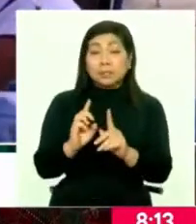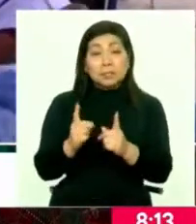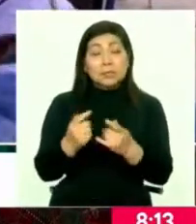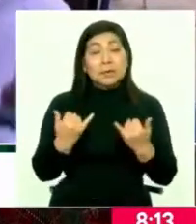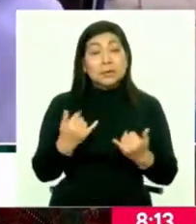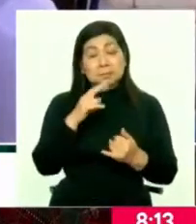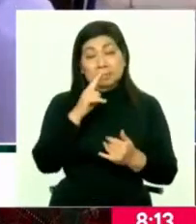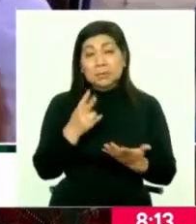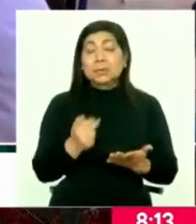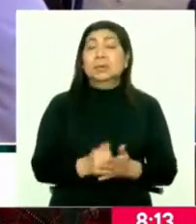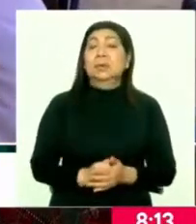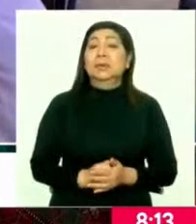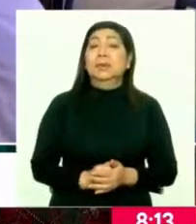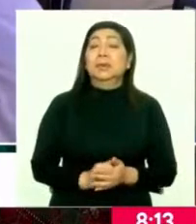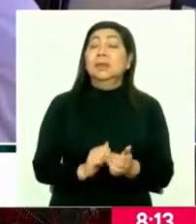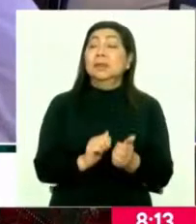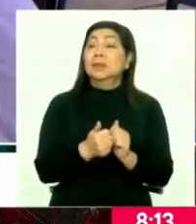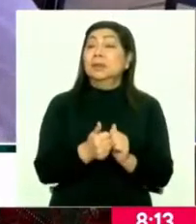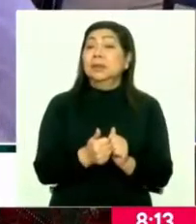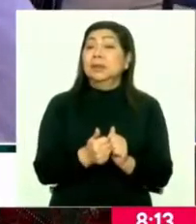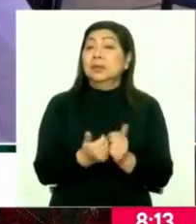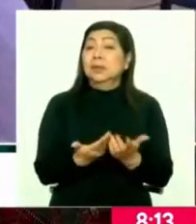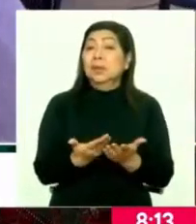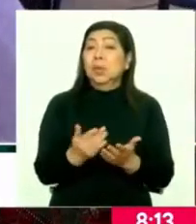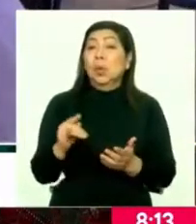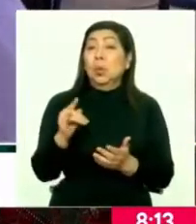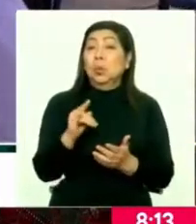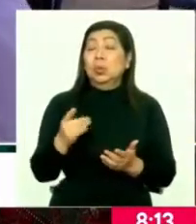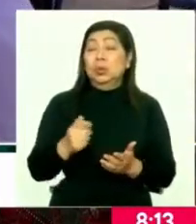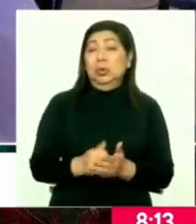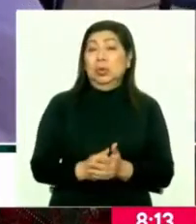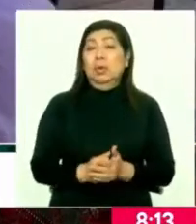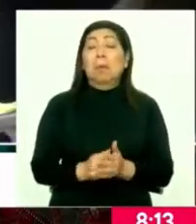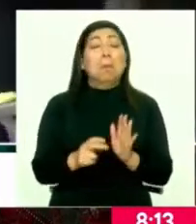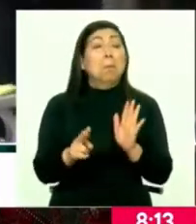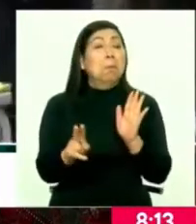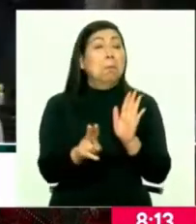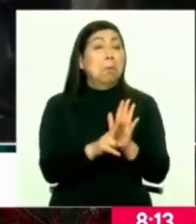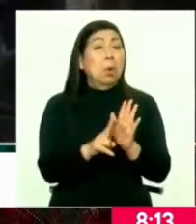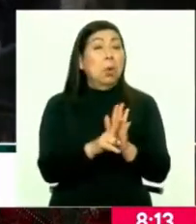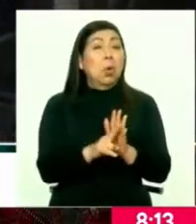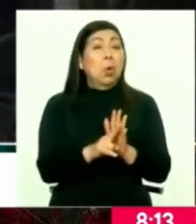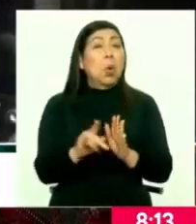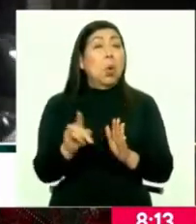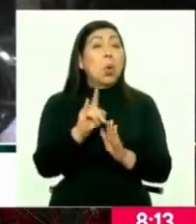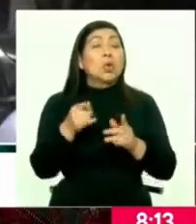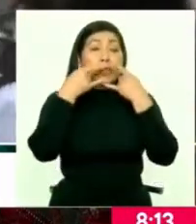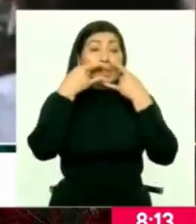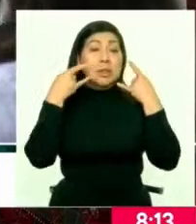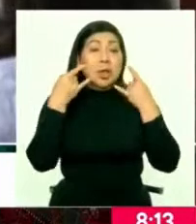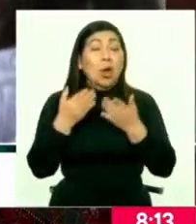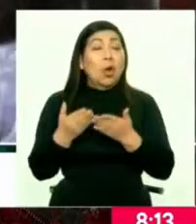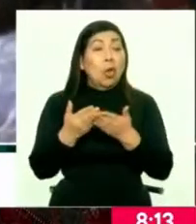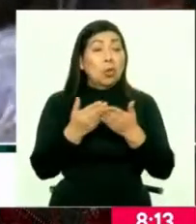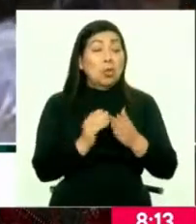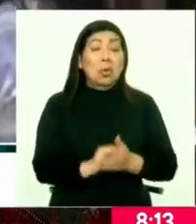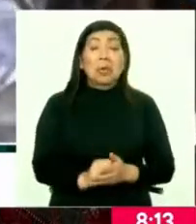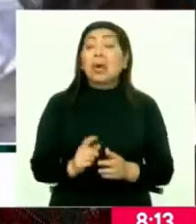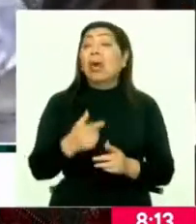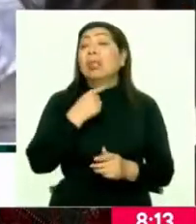aquí en el Perú es que se ha convertido en uso facultativo, voluntario, el uso de las mascarillas en los